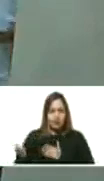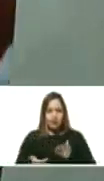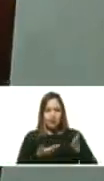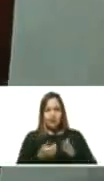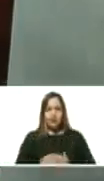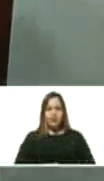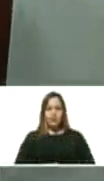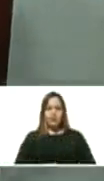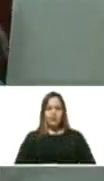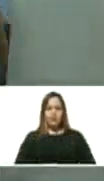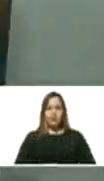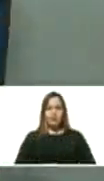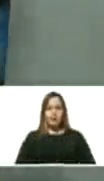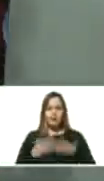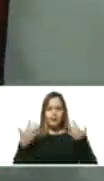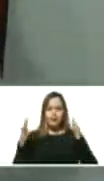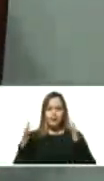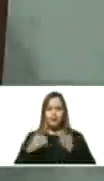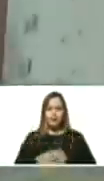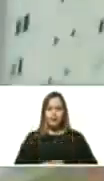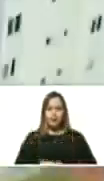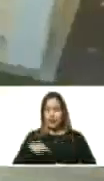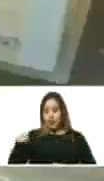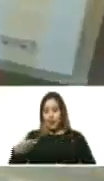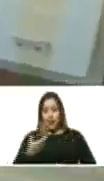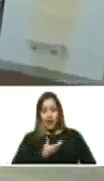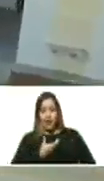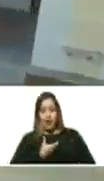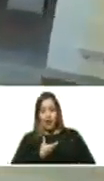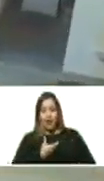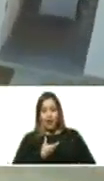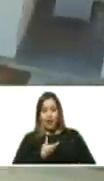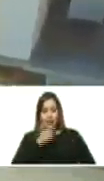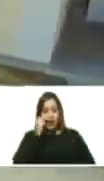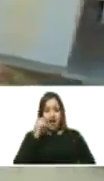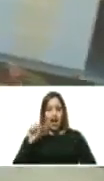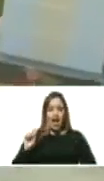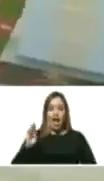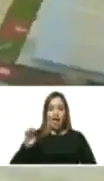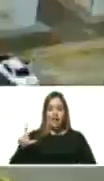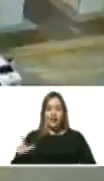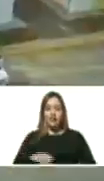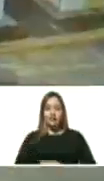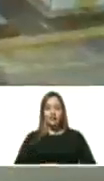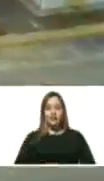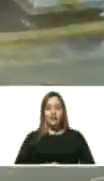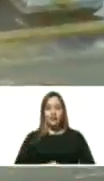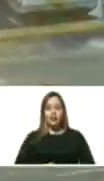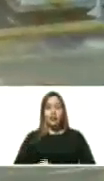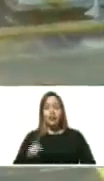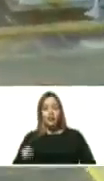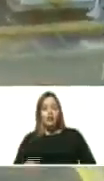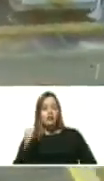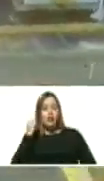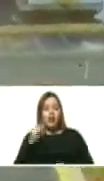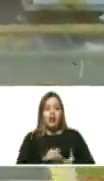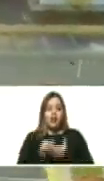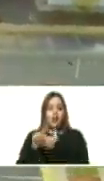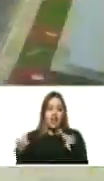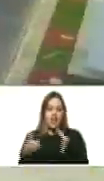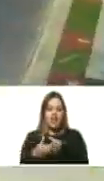bien, aquí me acompaña el alcalde Abel Petit, nuestra comandante Briceño, que forma parte del equipo